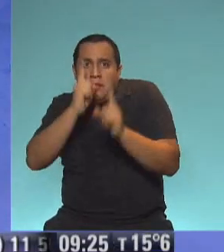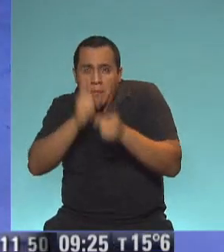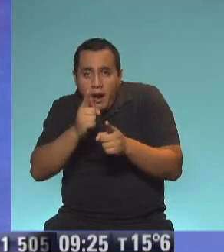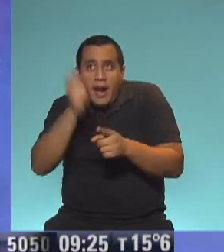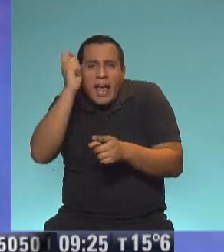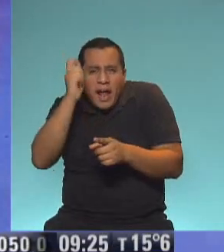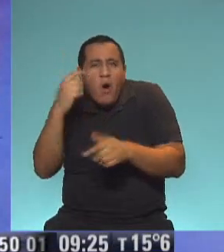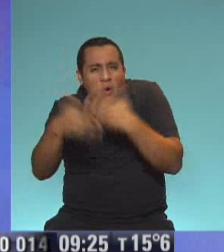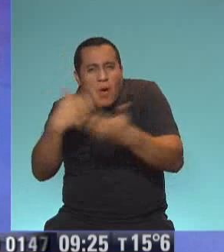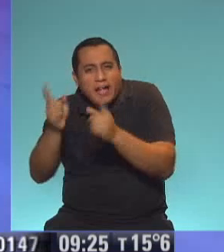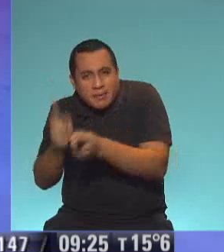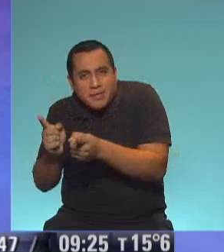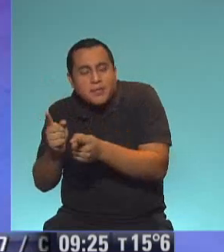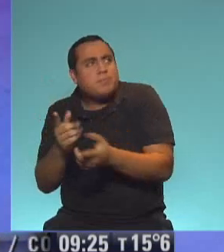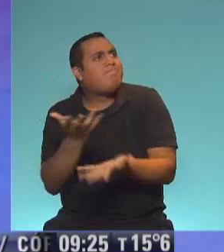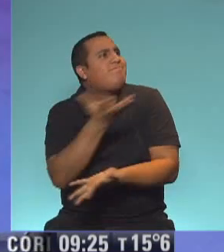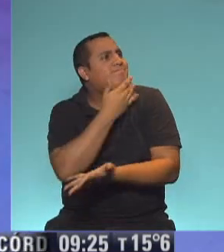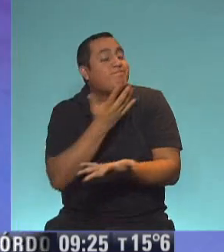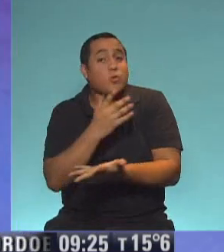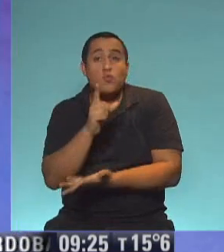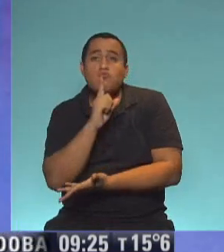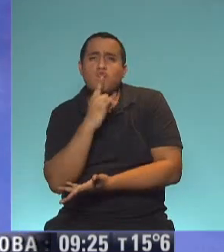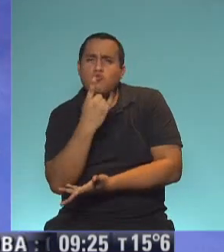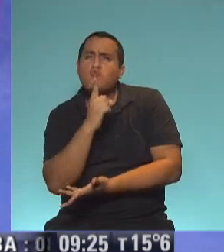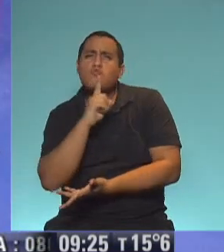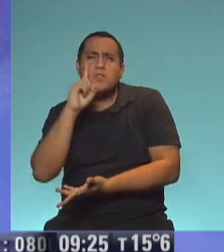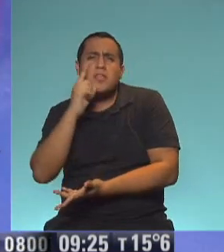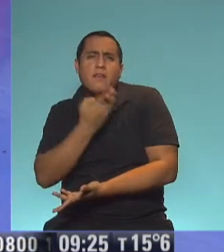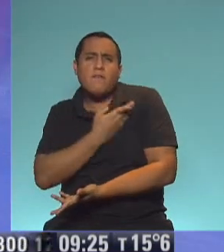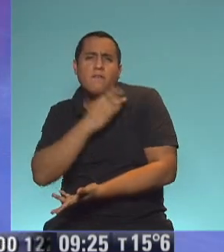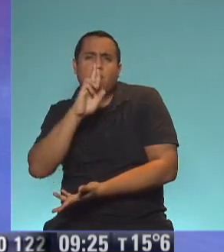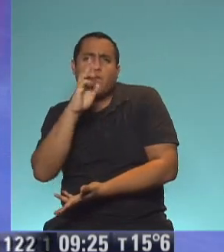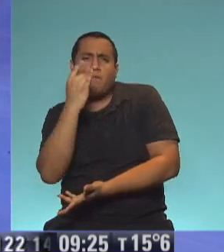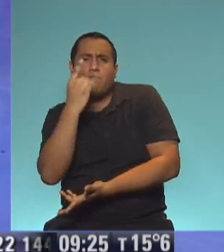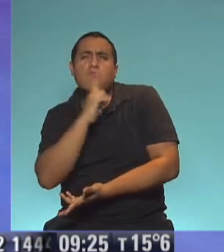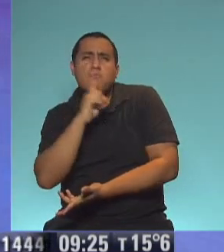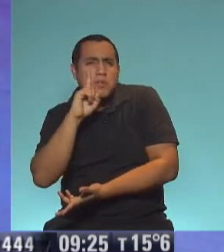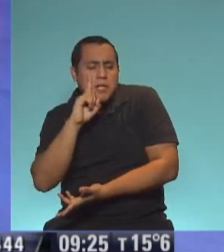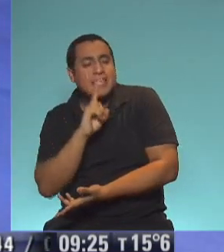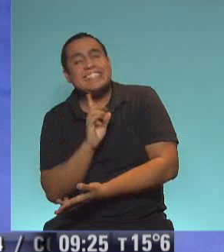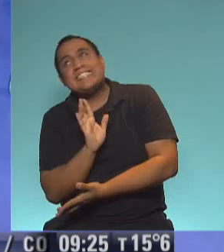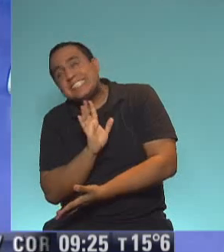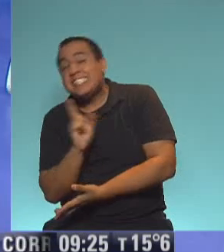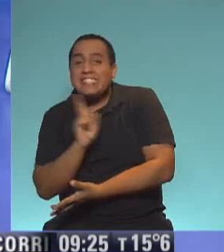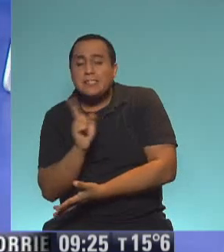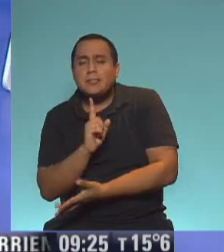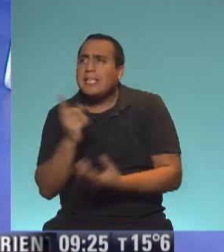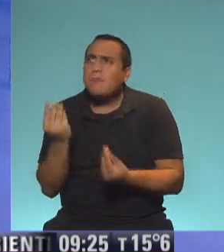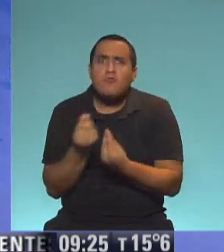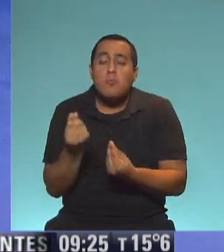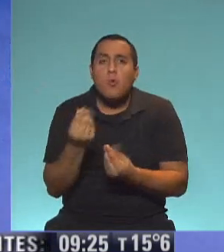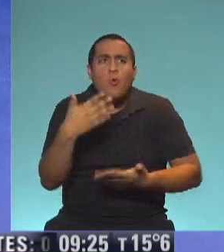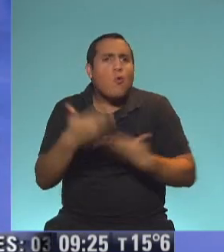será? El fútbol. No. Podría ser, pero... Ay, no. ¿Cuál no, será? No, no, no. Bueno, vayan pensando ahí. Vayan pensando en ¿de sus qué casas. Juego se